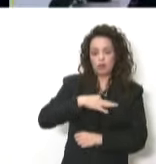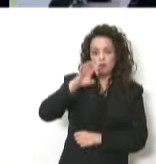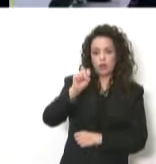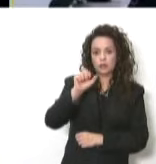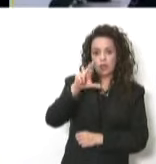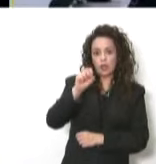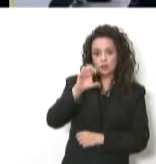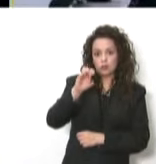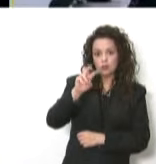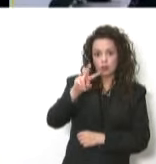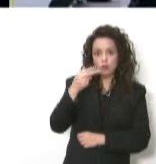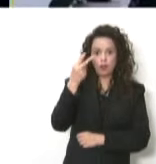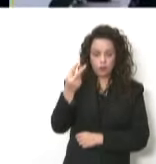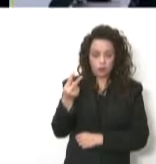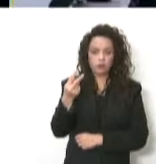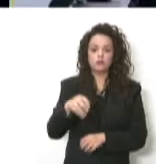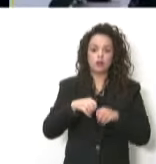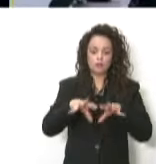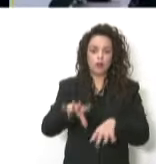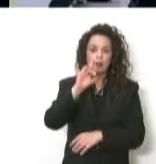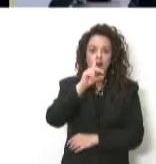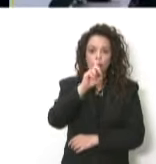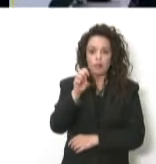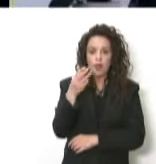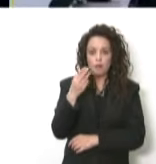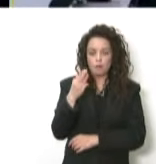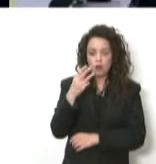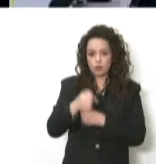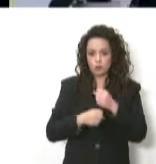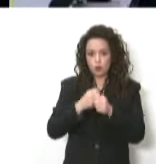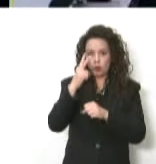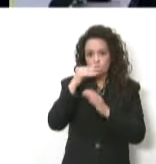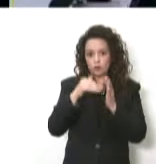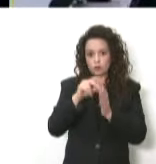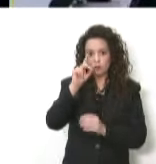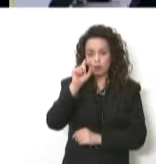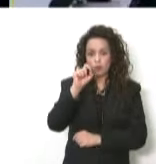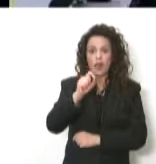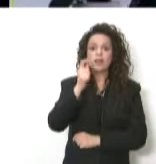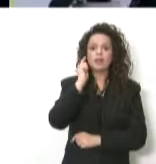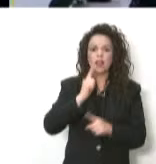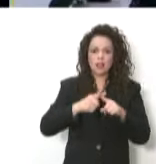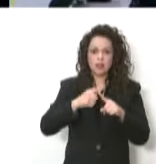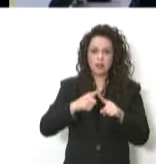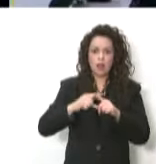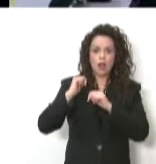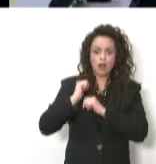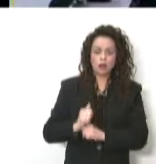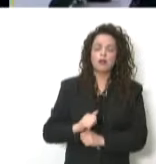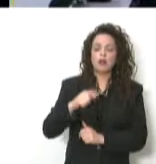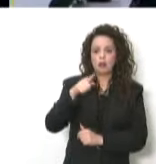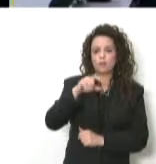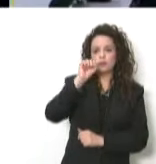publicado el 30 de marzo de 2020, emitido por la Secretaría de Salud, identificado con la clave